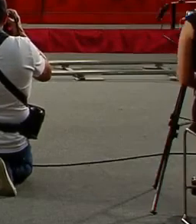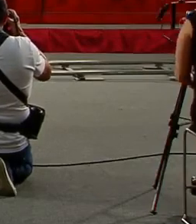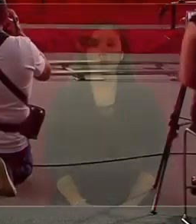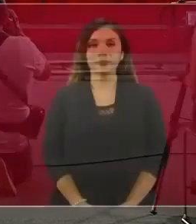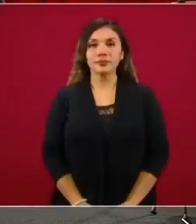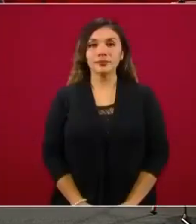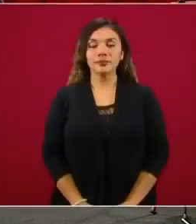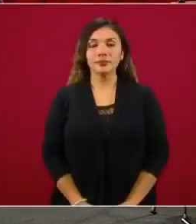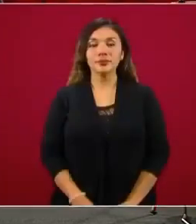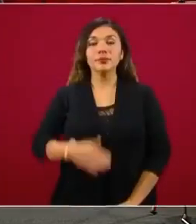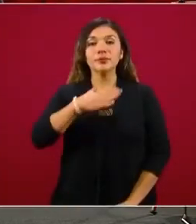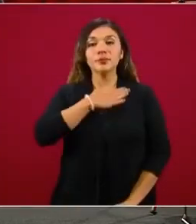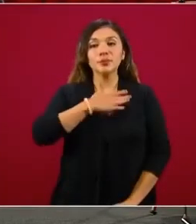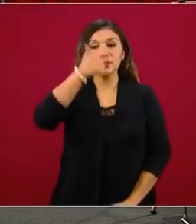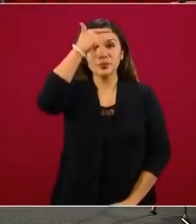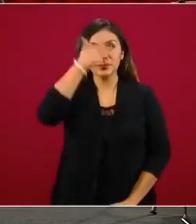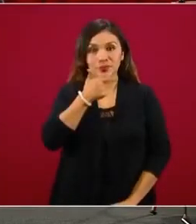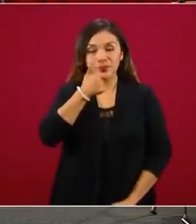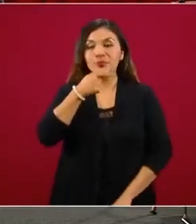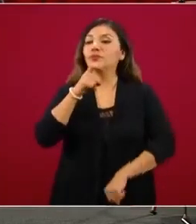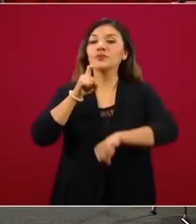Muy buenas noches, son las